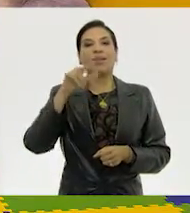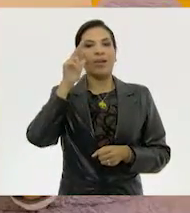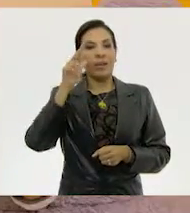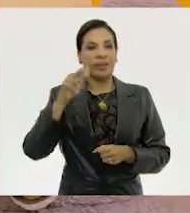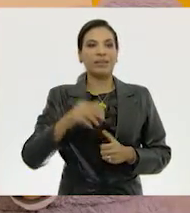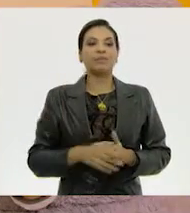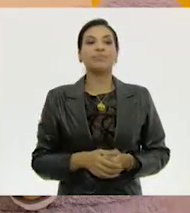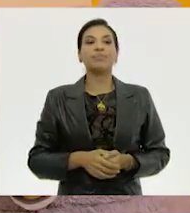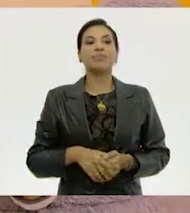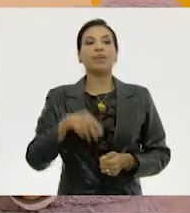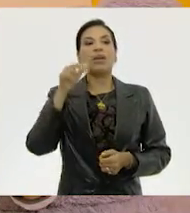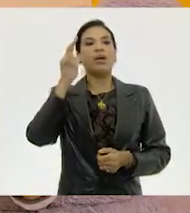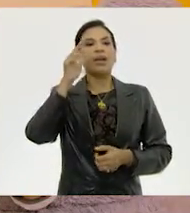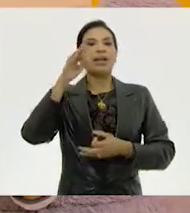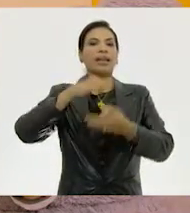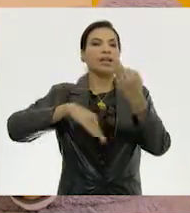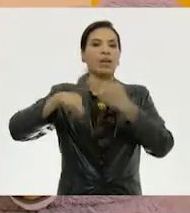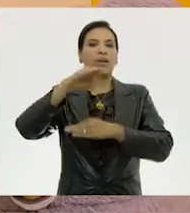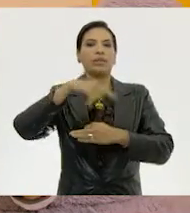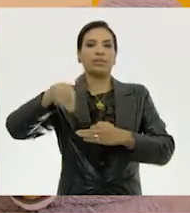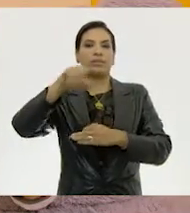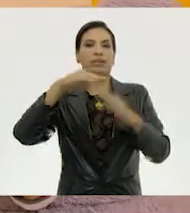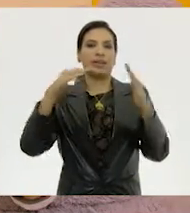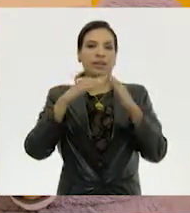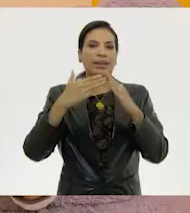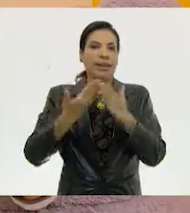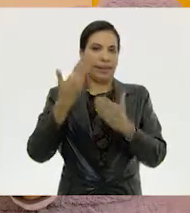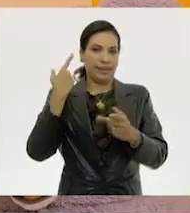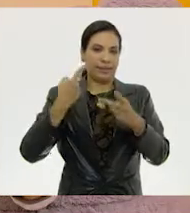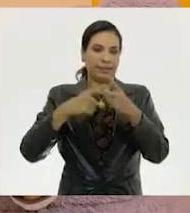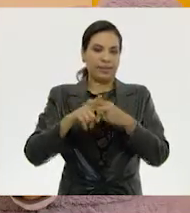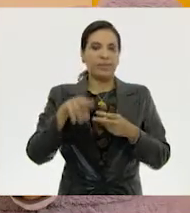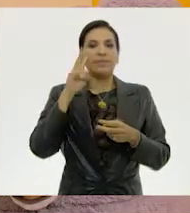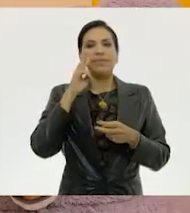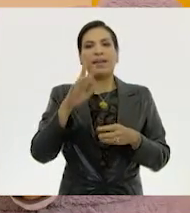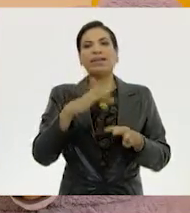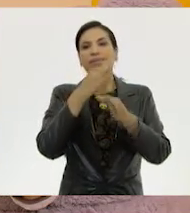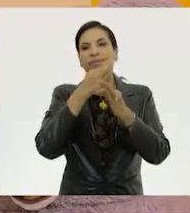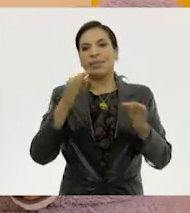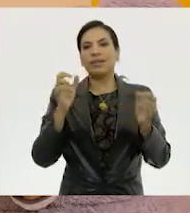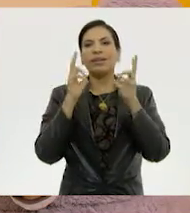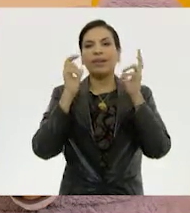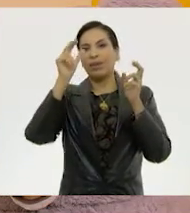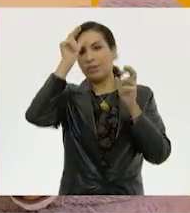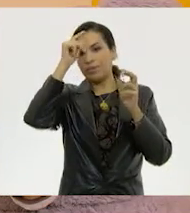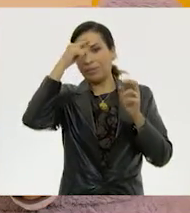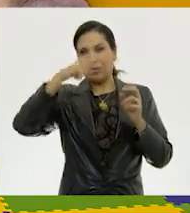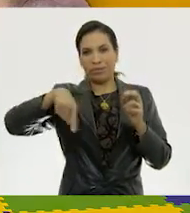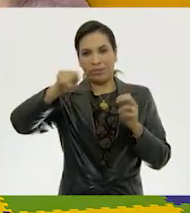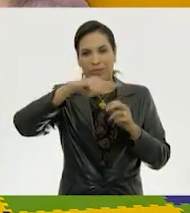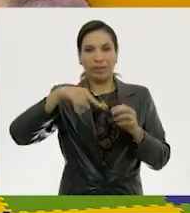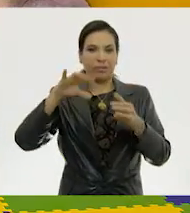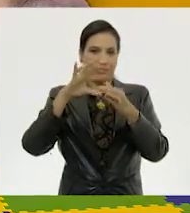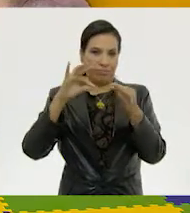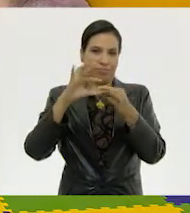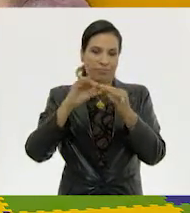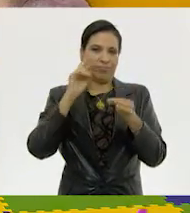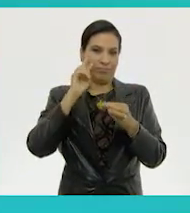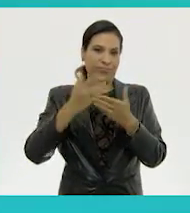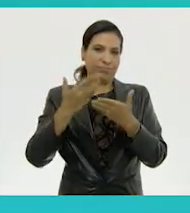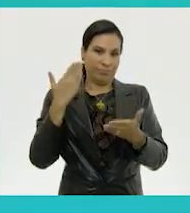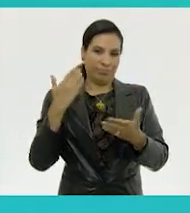Adriana. Hola a todas y a todos allá en casa. Antes de iniciar, veamos el mensaje que Ajolisto nos tiene preparado. Claro, vamos a